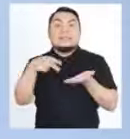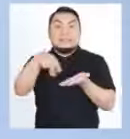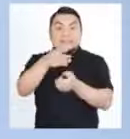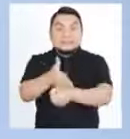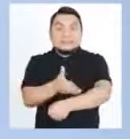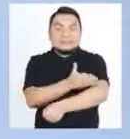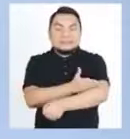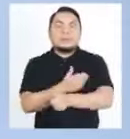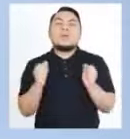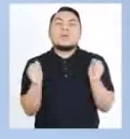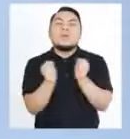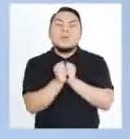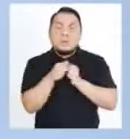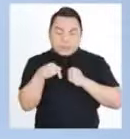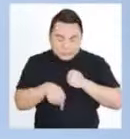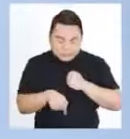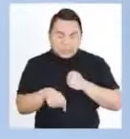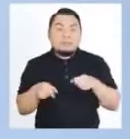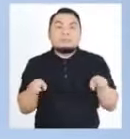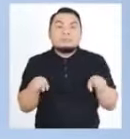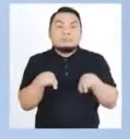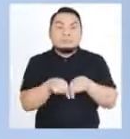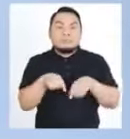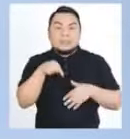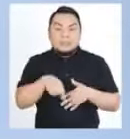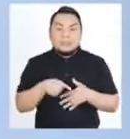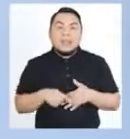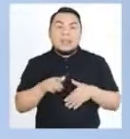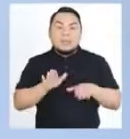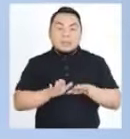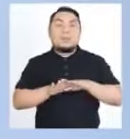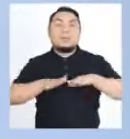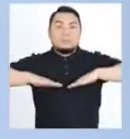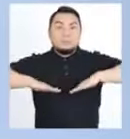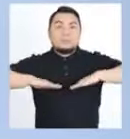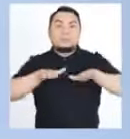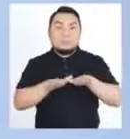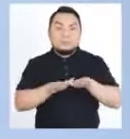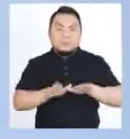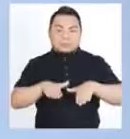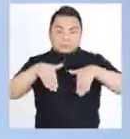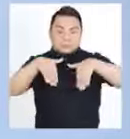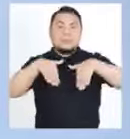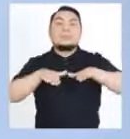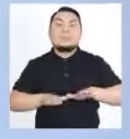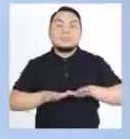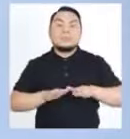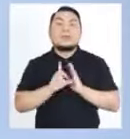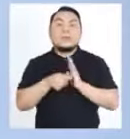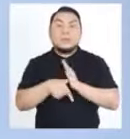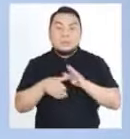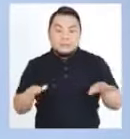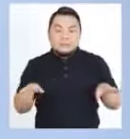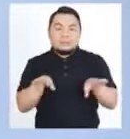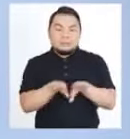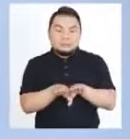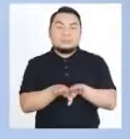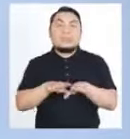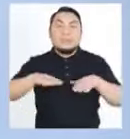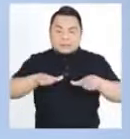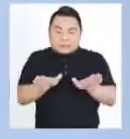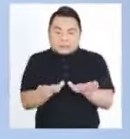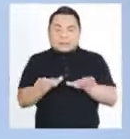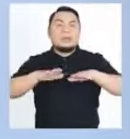terminar nuestra secuencia vamos a juntar los pies y abrir haciendo punta talón, punta talón y cerrar